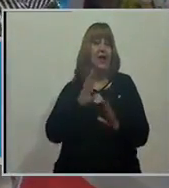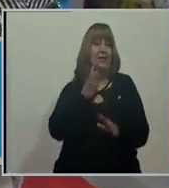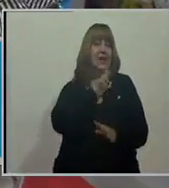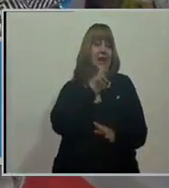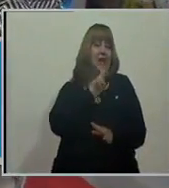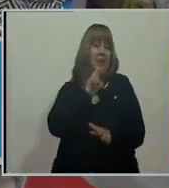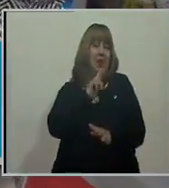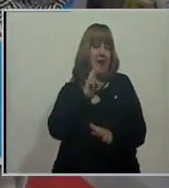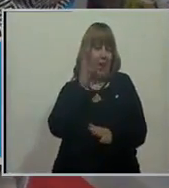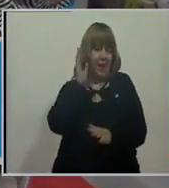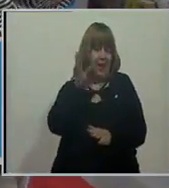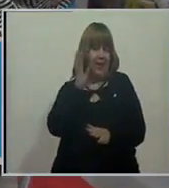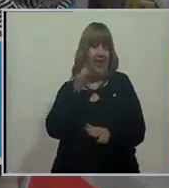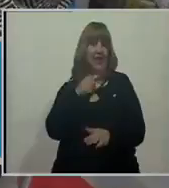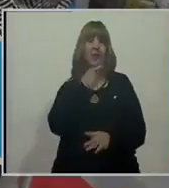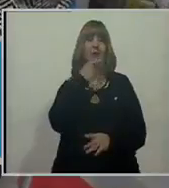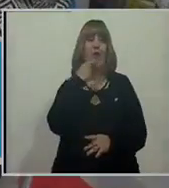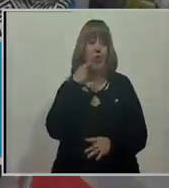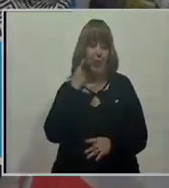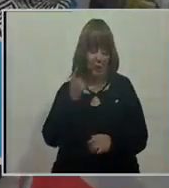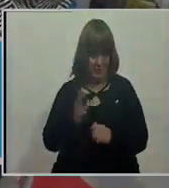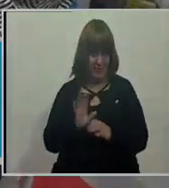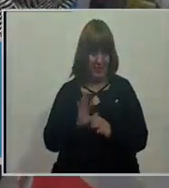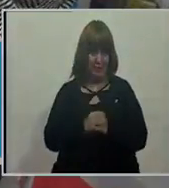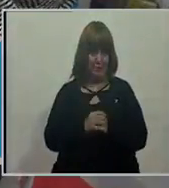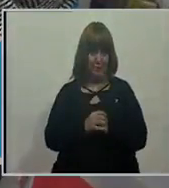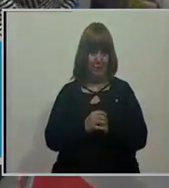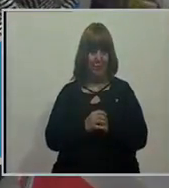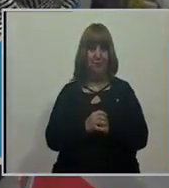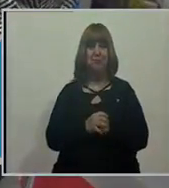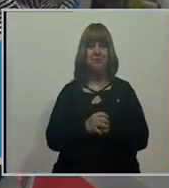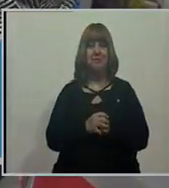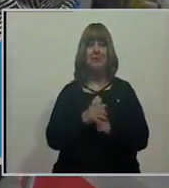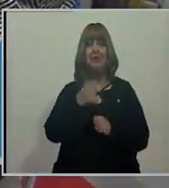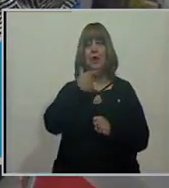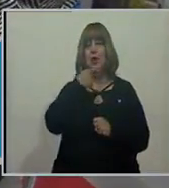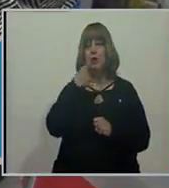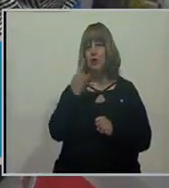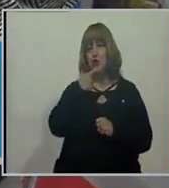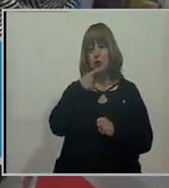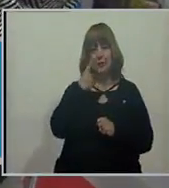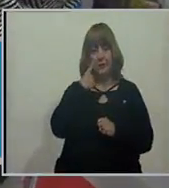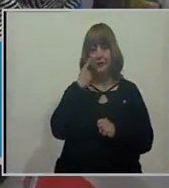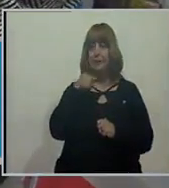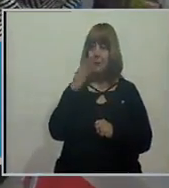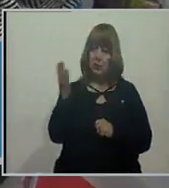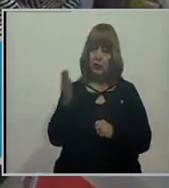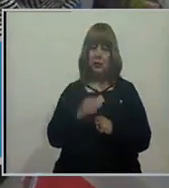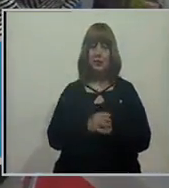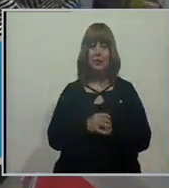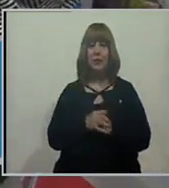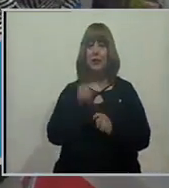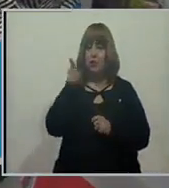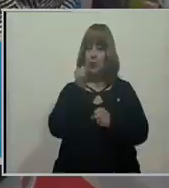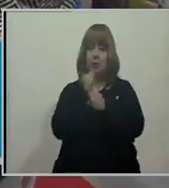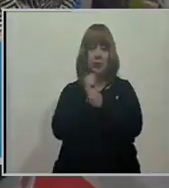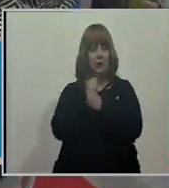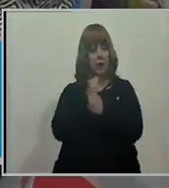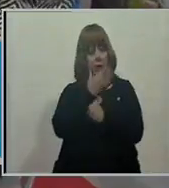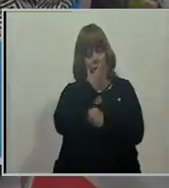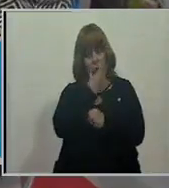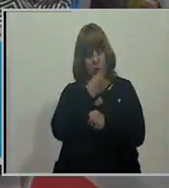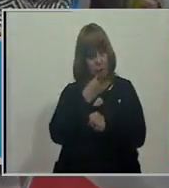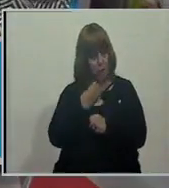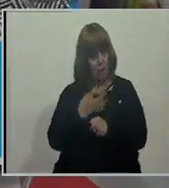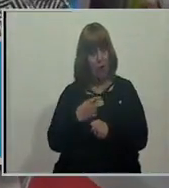habilidad femenina. A eso tendría mi pregunta. Susi, tu trabajo es hermoso, hermoso lo que haces.